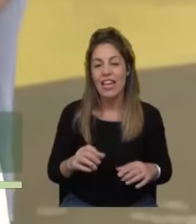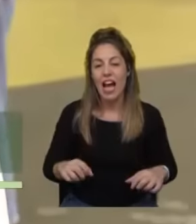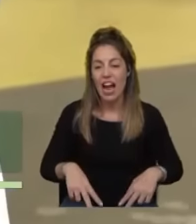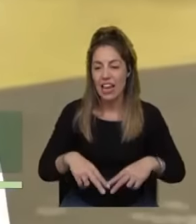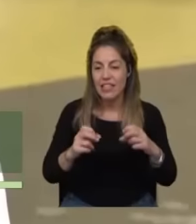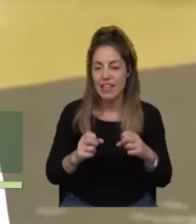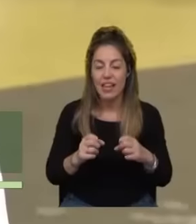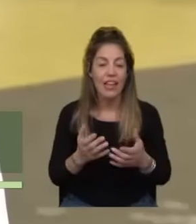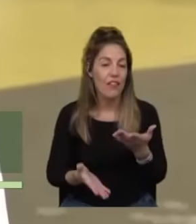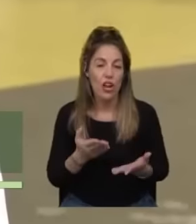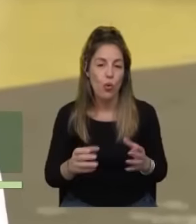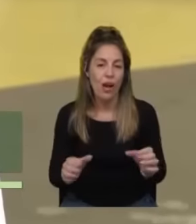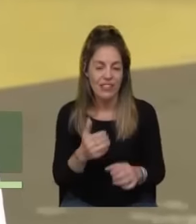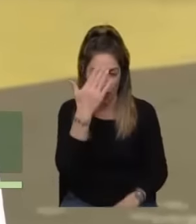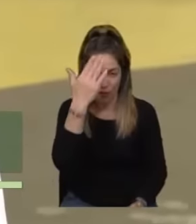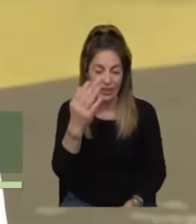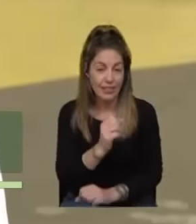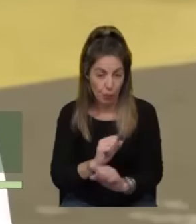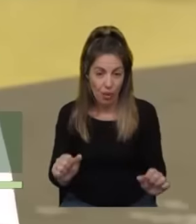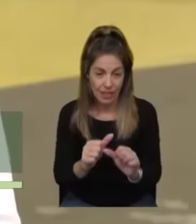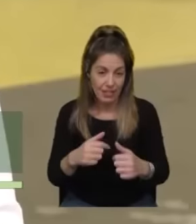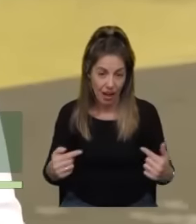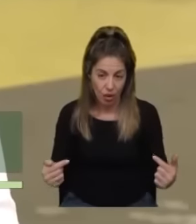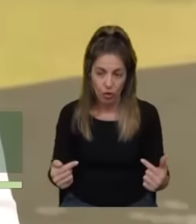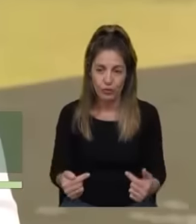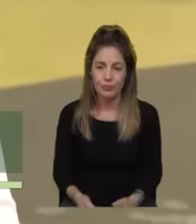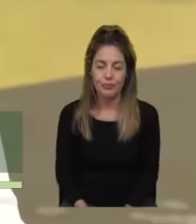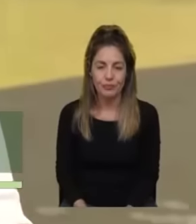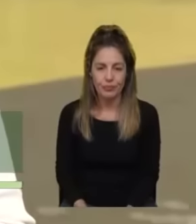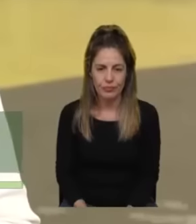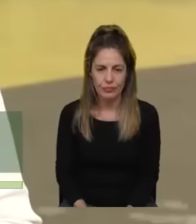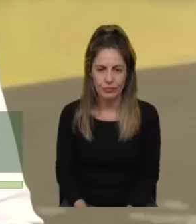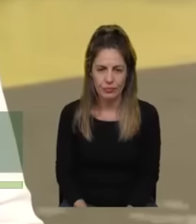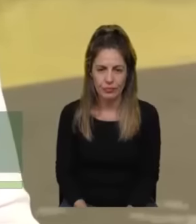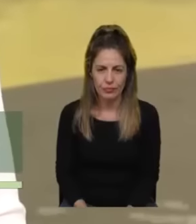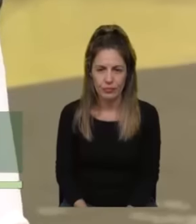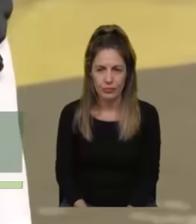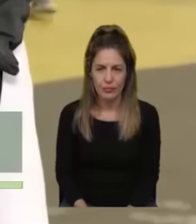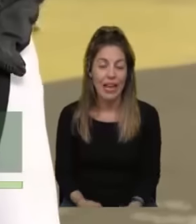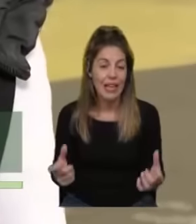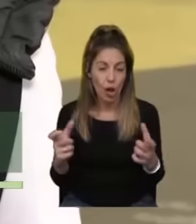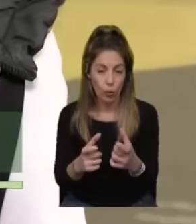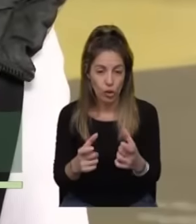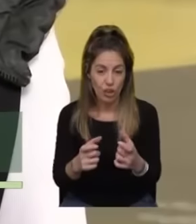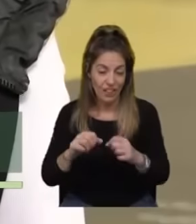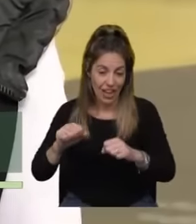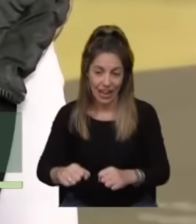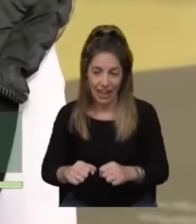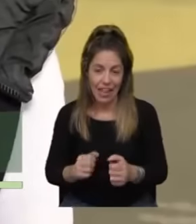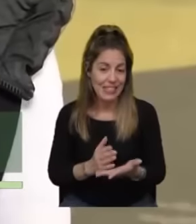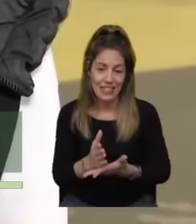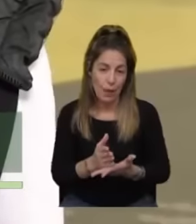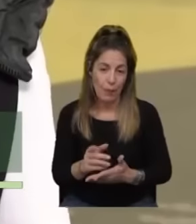el Frente Amplio hacer? ¿Se puede hacer algo ante esta situación? Bueno, a ver, la reunión de bancada es todos los